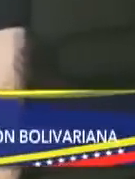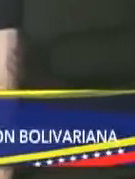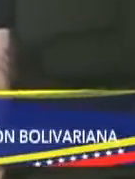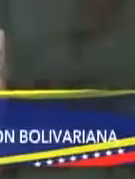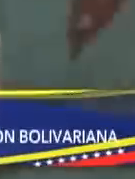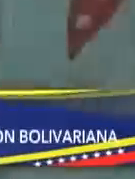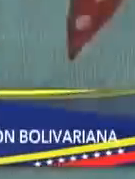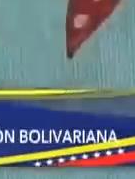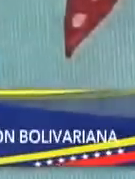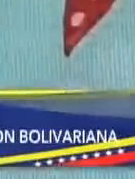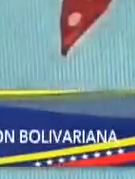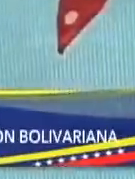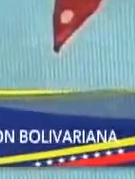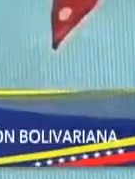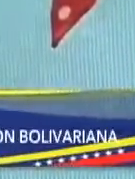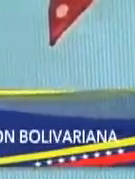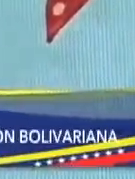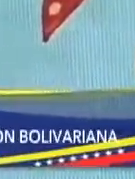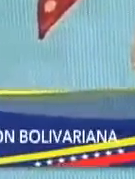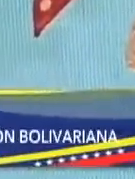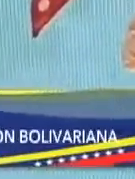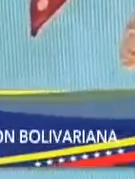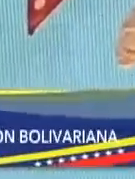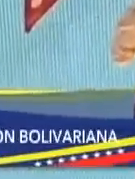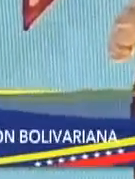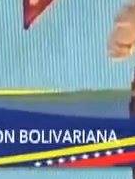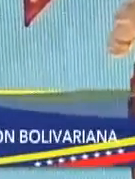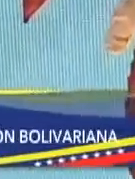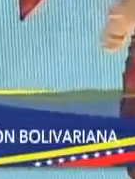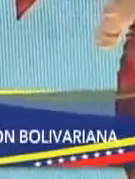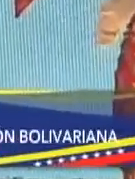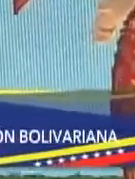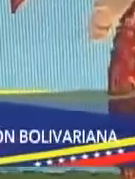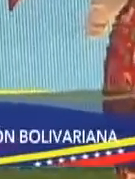39.97% apenas en el proceso electoral e Irene Sáenz con